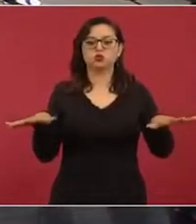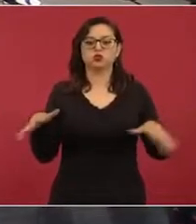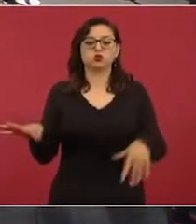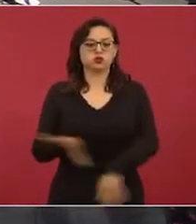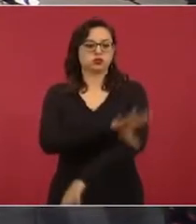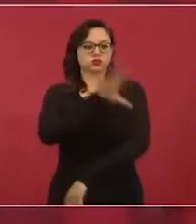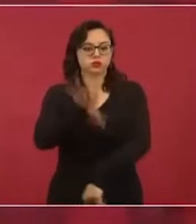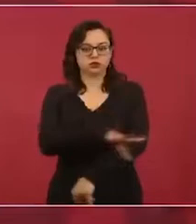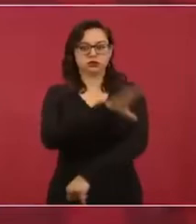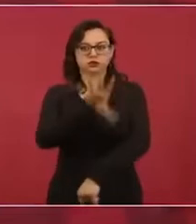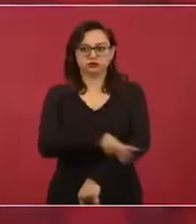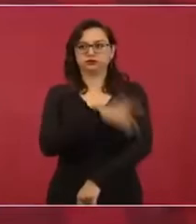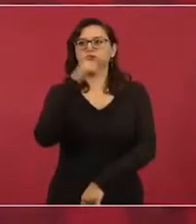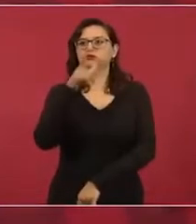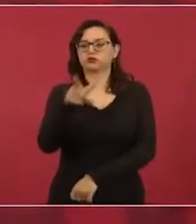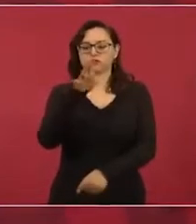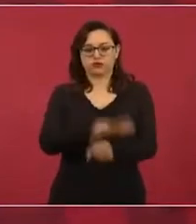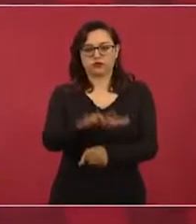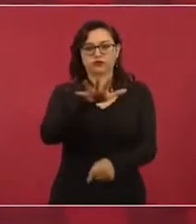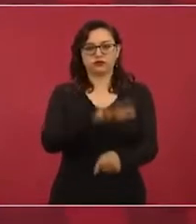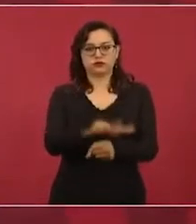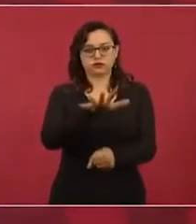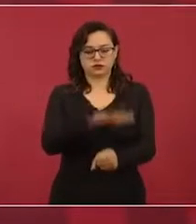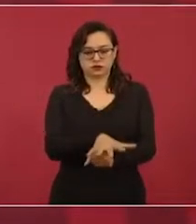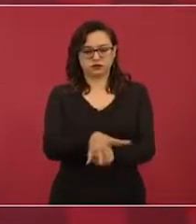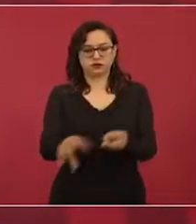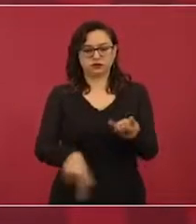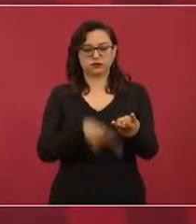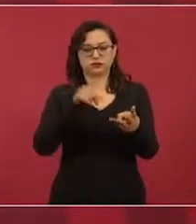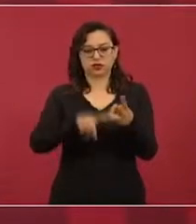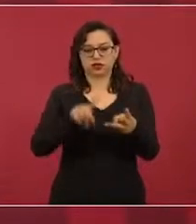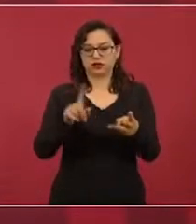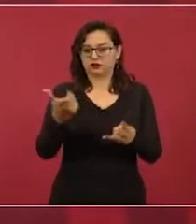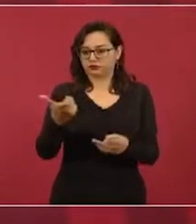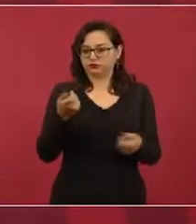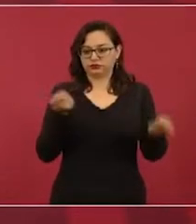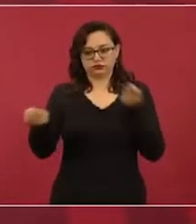energía eléctrica y que no aumente de precio.